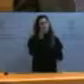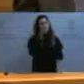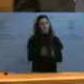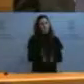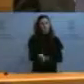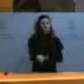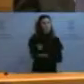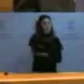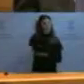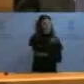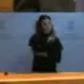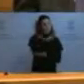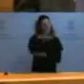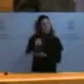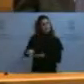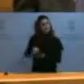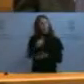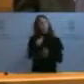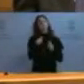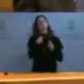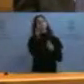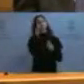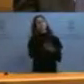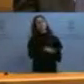Señora Gómez, señora diputada, tiene la palabra.